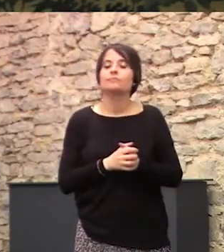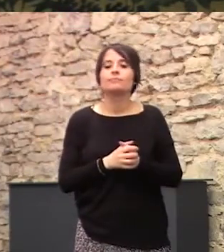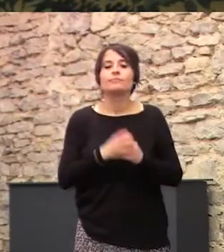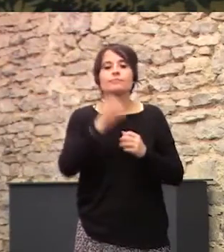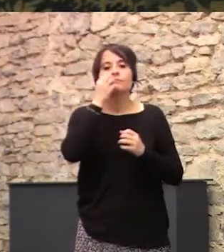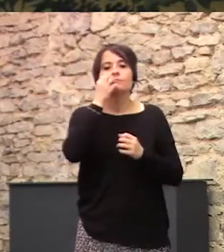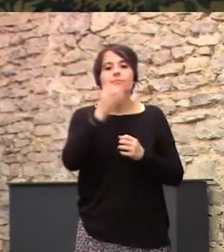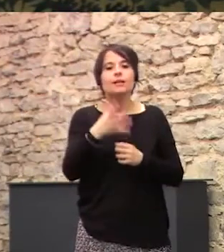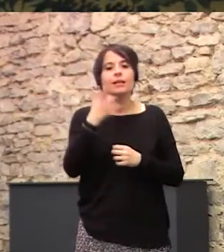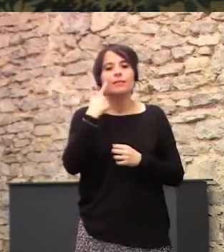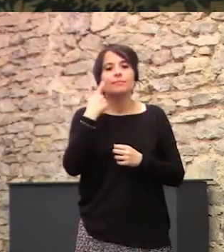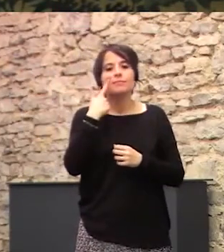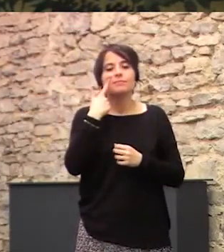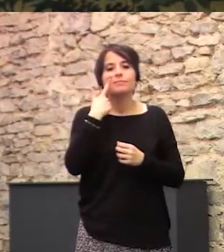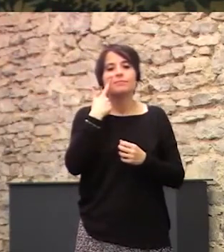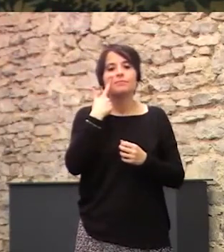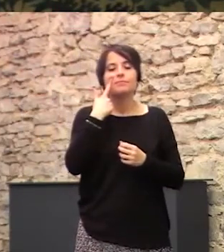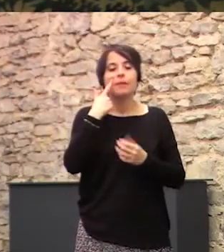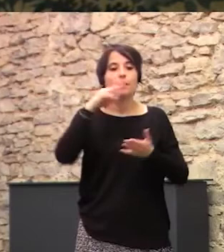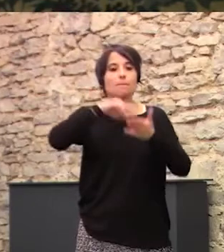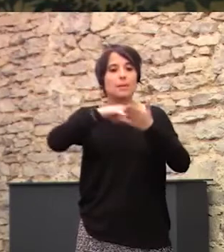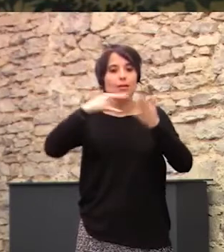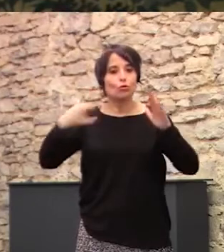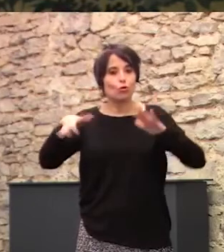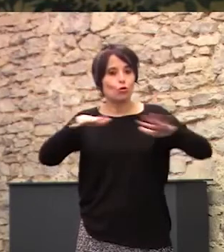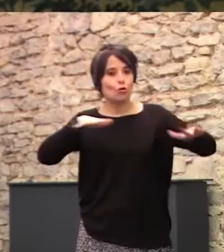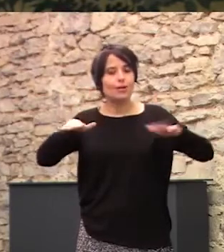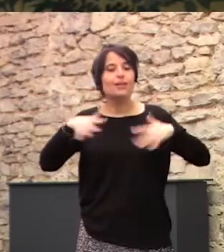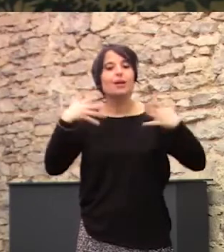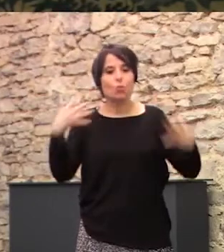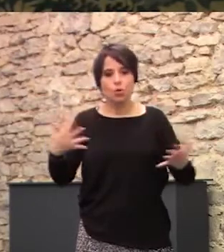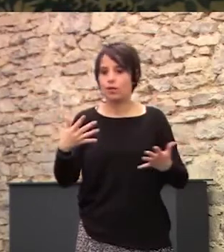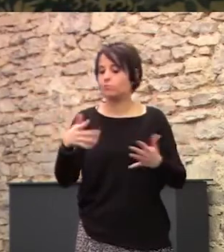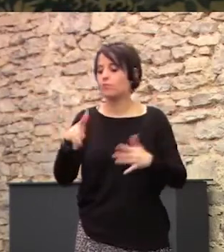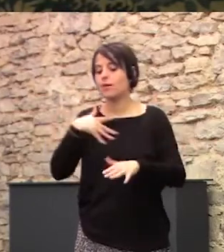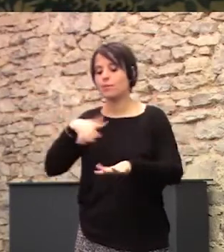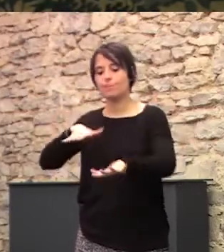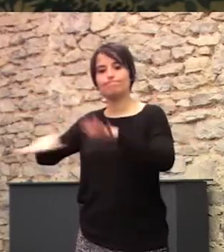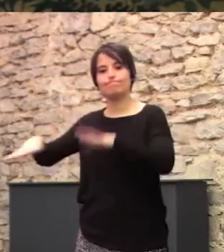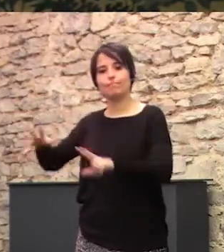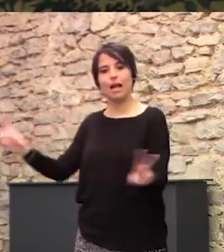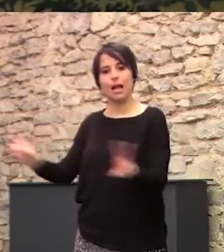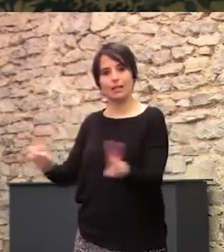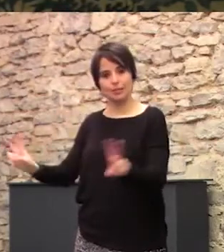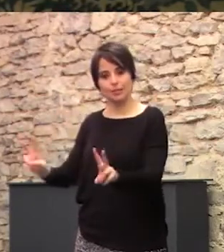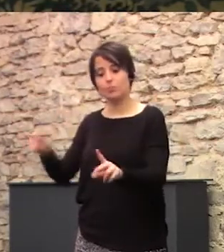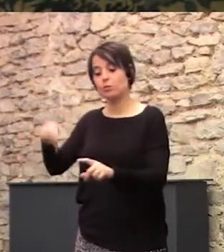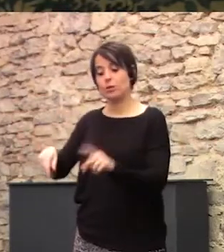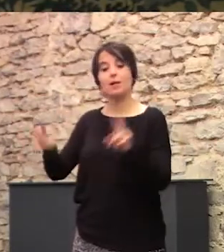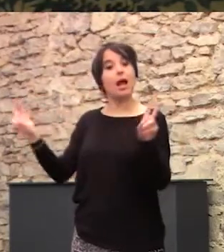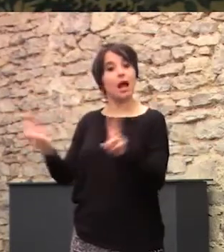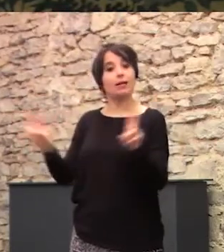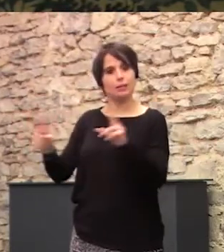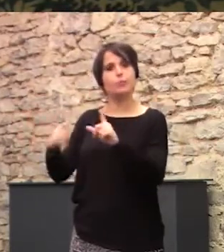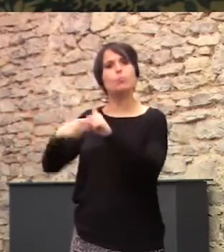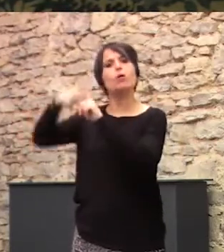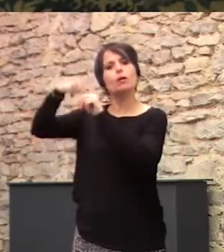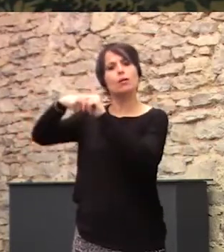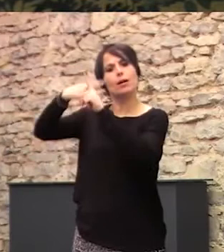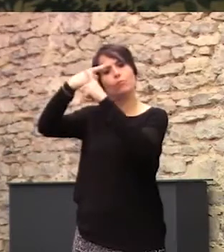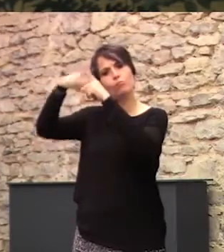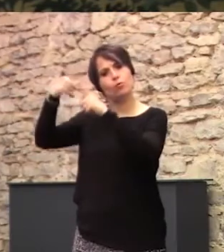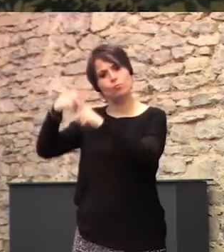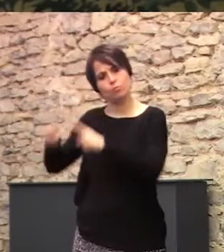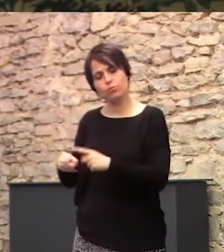Metodología, seguimos el activismo en el terreno. Entonces, se divide en diferentes niveles también este activismo en el terreno.